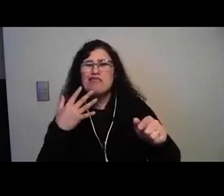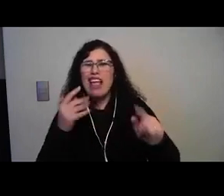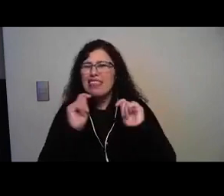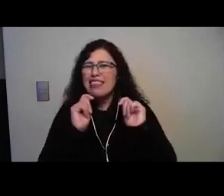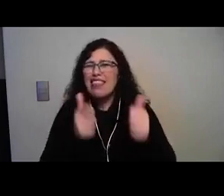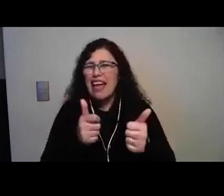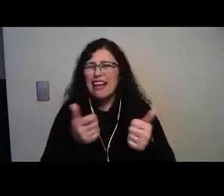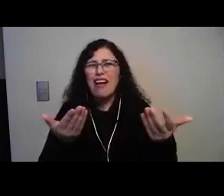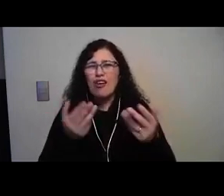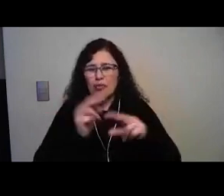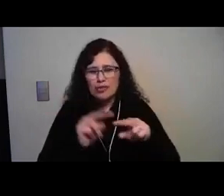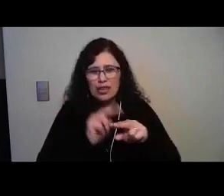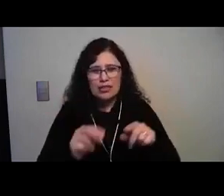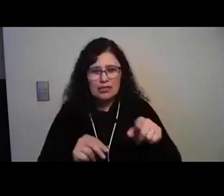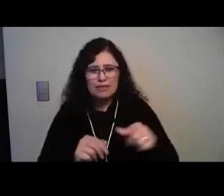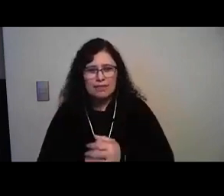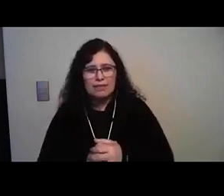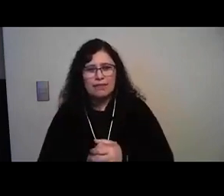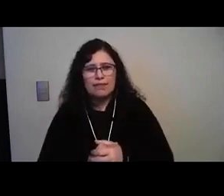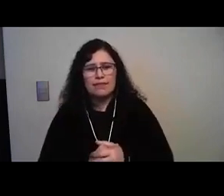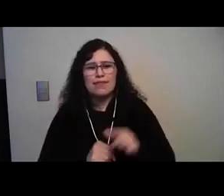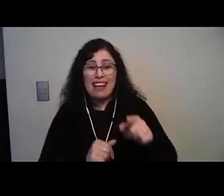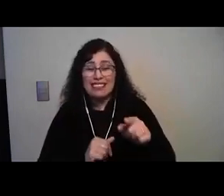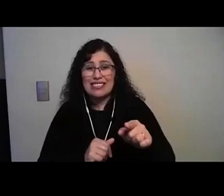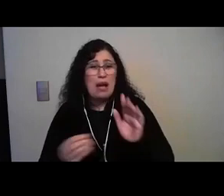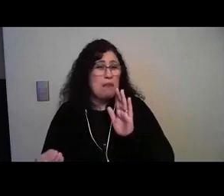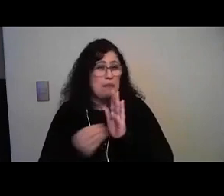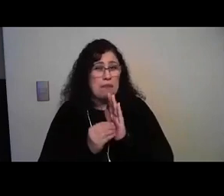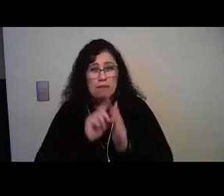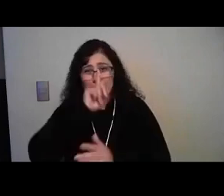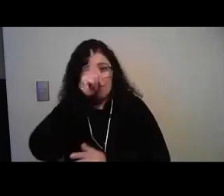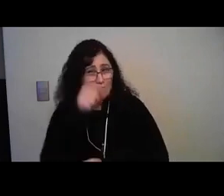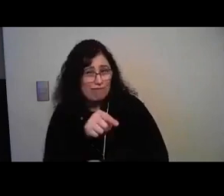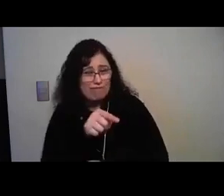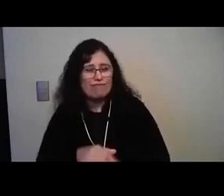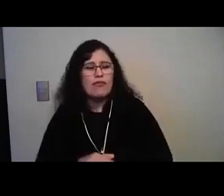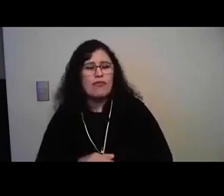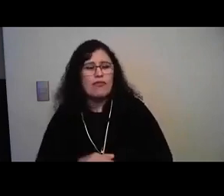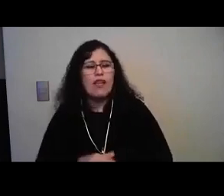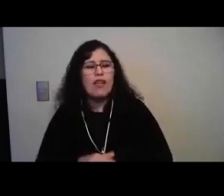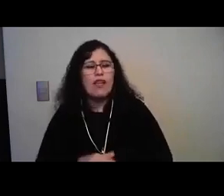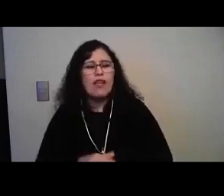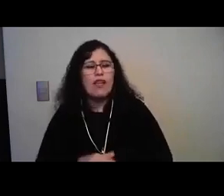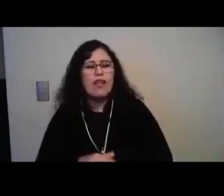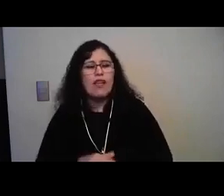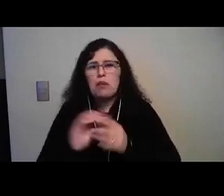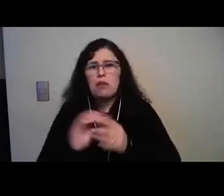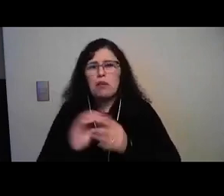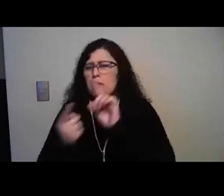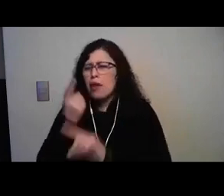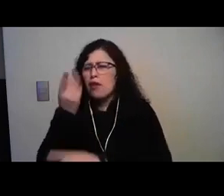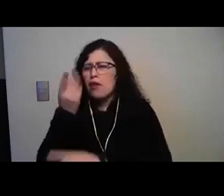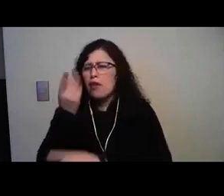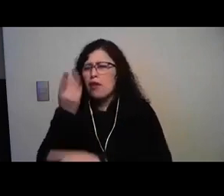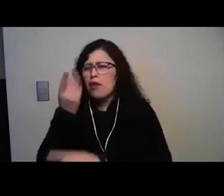para transferirlo de sedente a bípedo, pero esta es como la más tradicional. Usted le puede pedir primero al paciente que lo